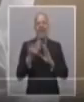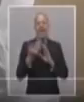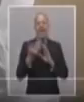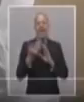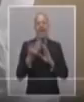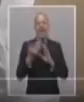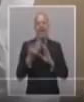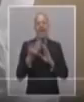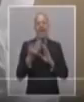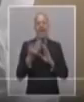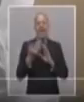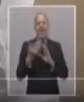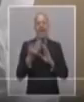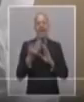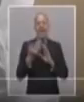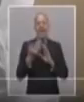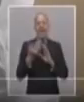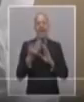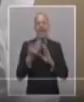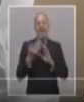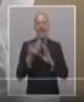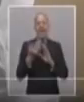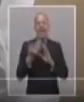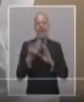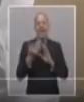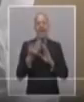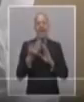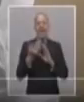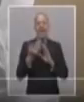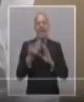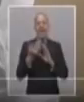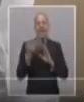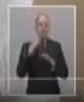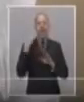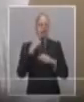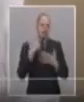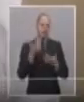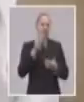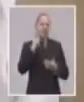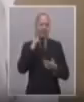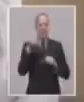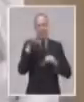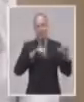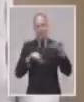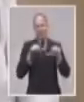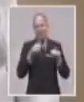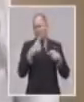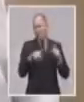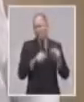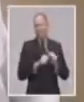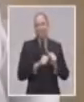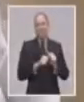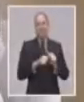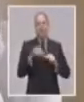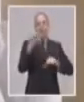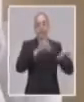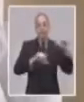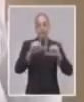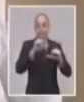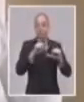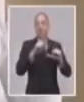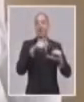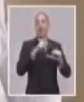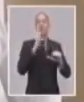un nombrecito, un algo abajo, mi vida, nada. Ana se llama. Acciones de Estados Unidos y del entonces